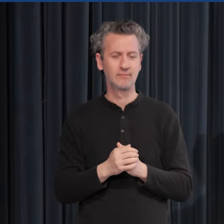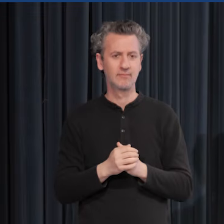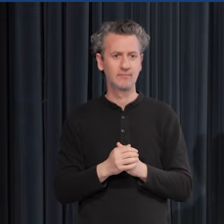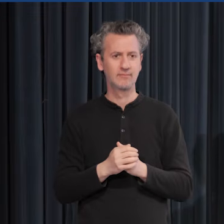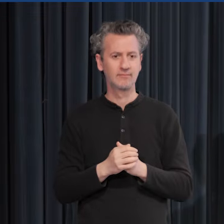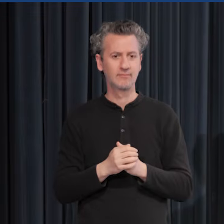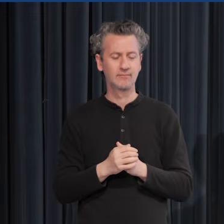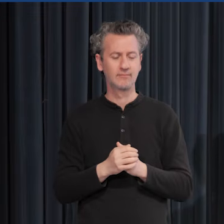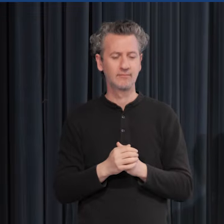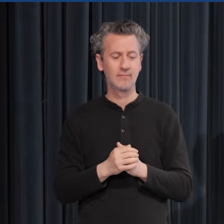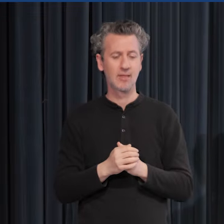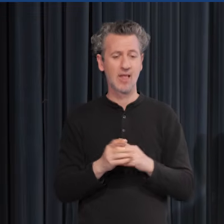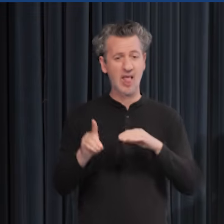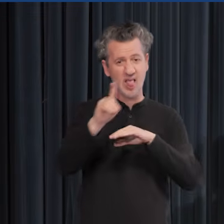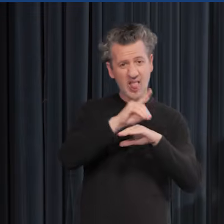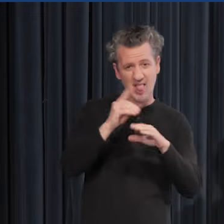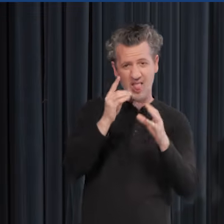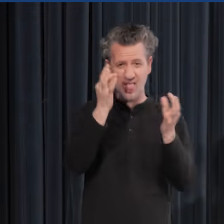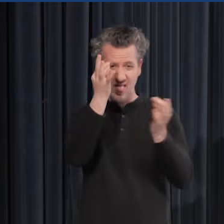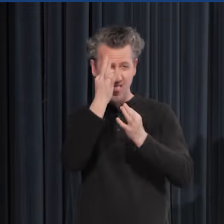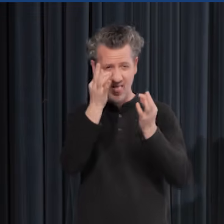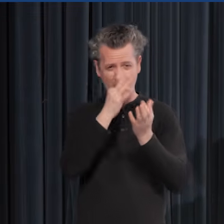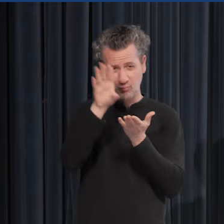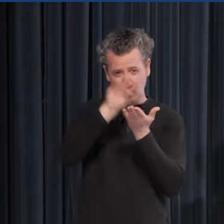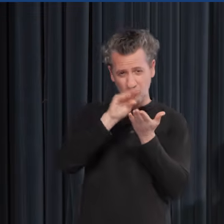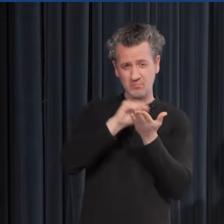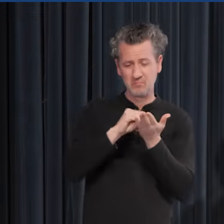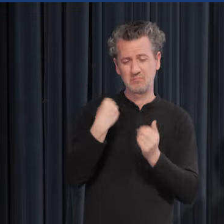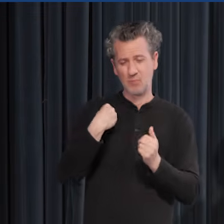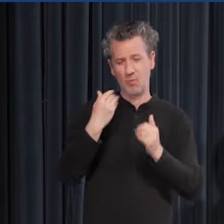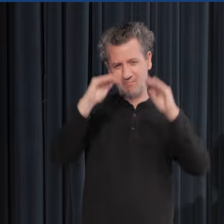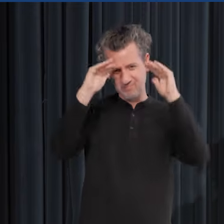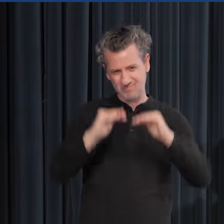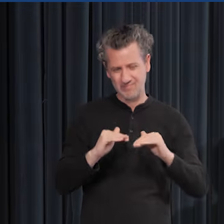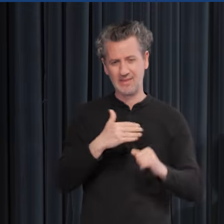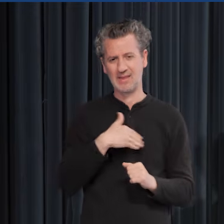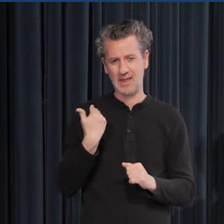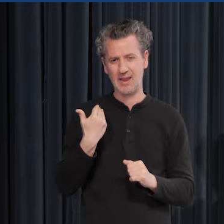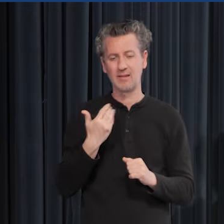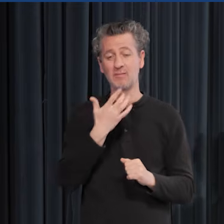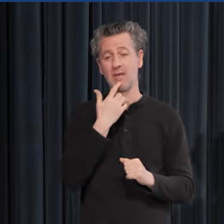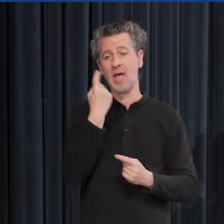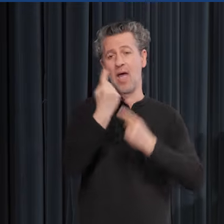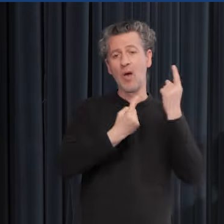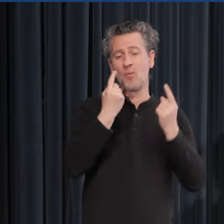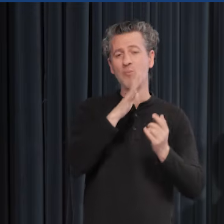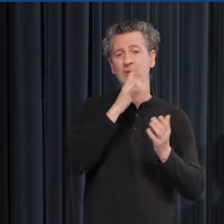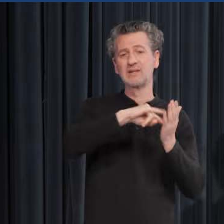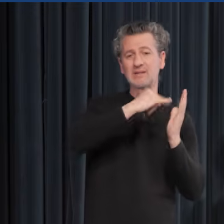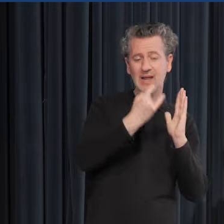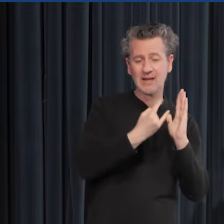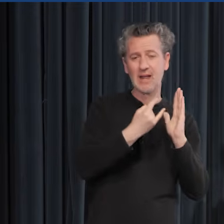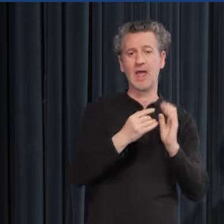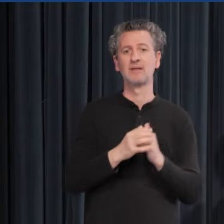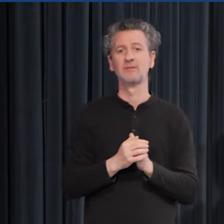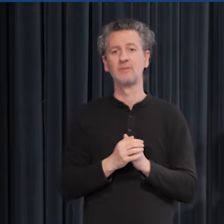actos inseguros. esos datos de siniestralidad y esos, bueno, algunos de ellos vienen por circunstancias técnicas y otros también por, como bien